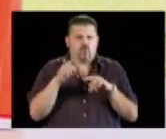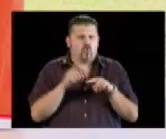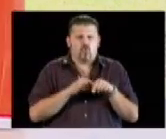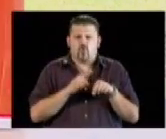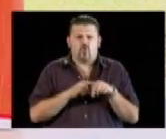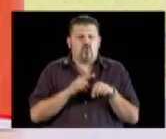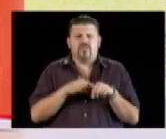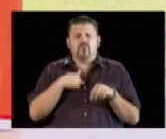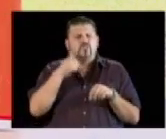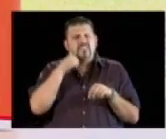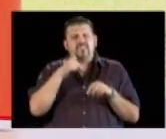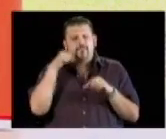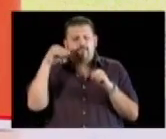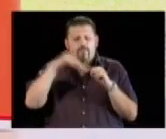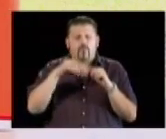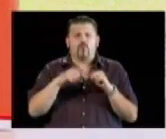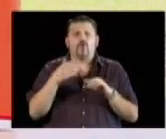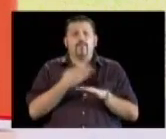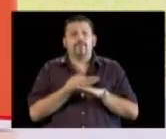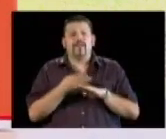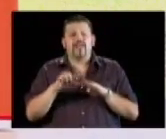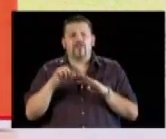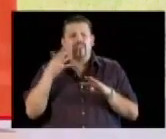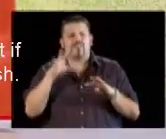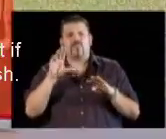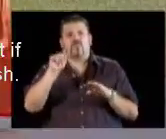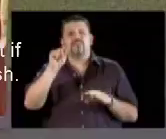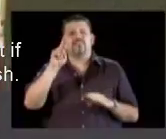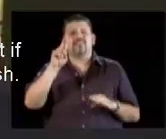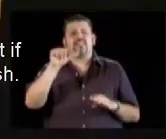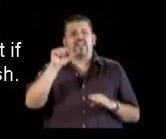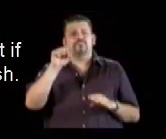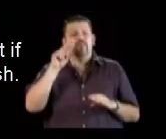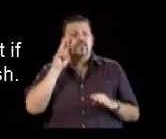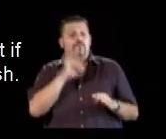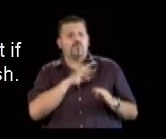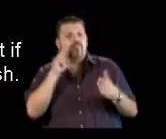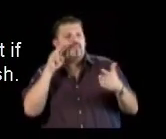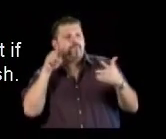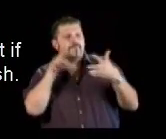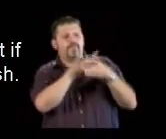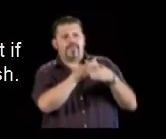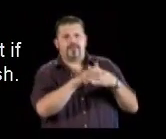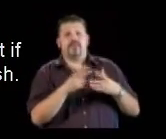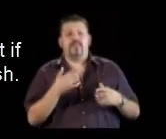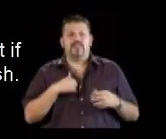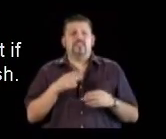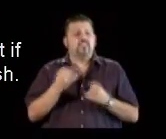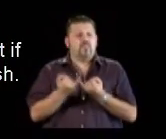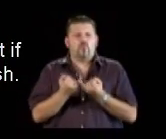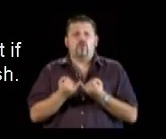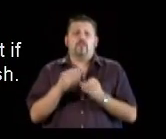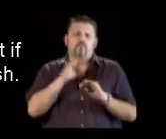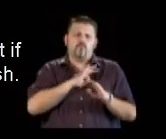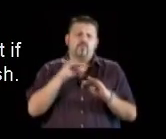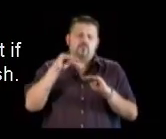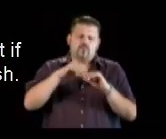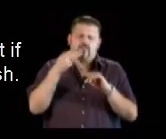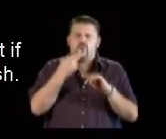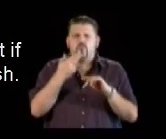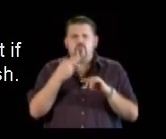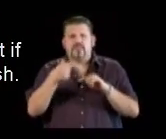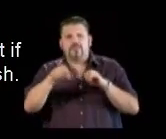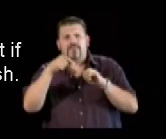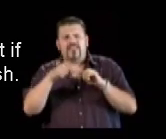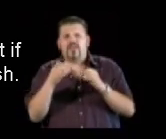un esmalte transparente. Entonces, este es extraordinario. Además, lo pueden utilizar arriba de los colores, si se pintan las uñas